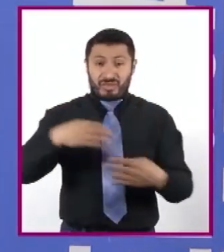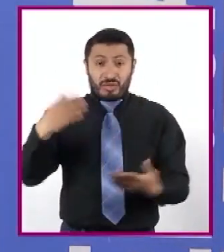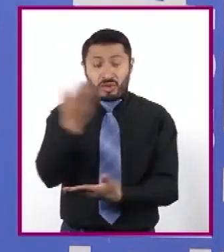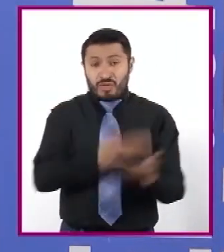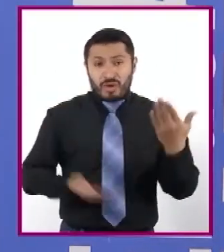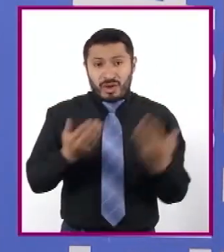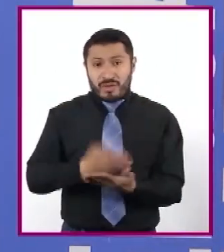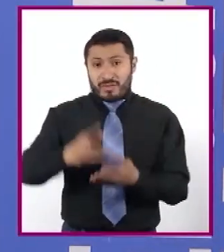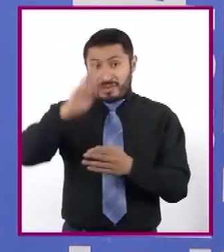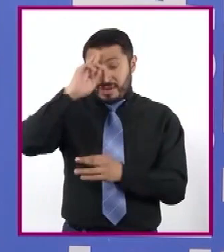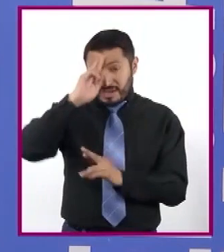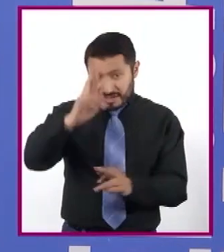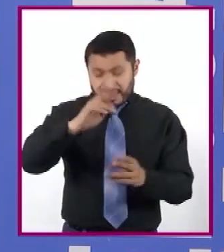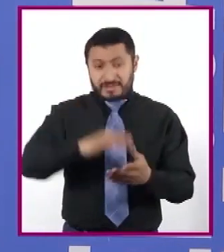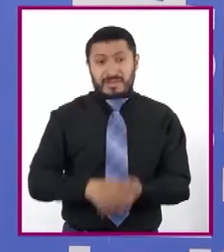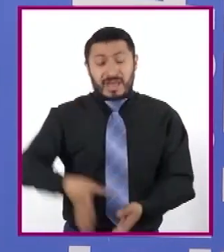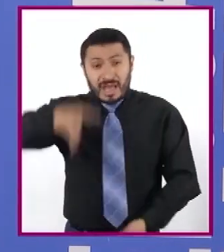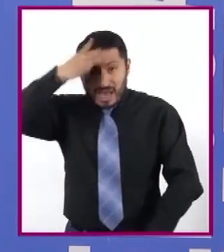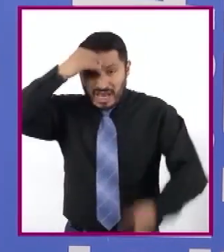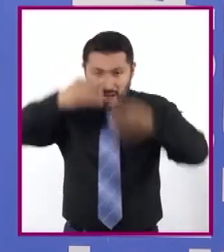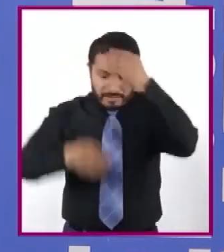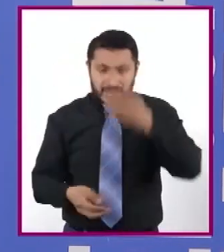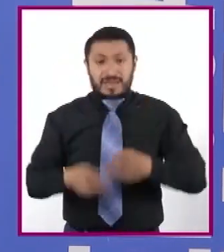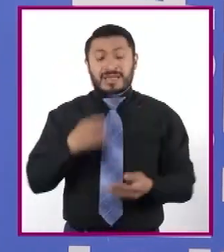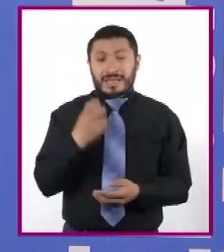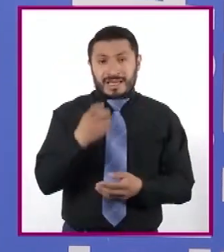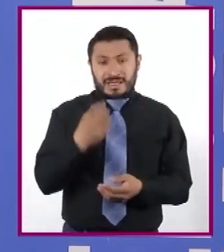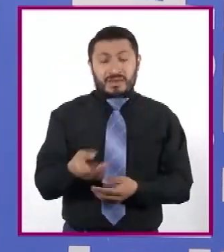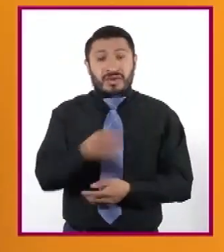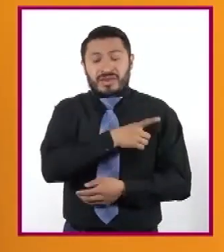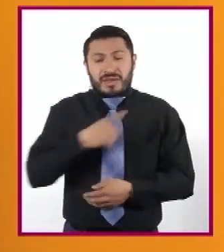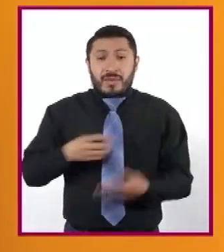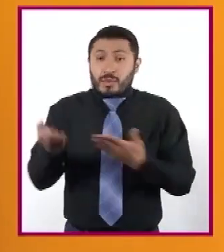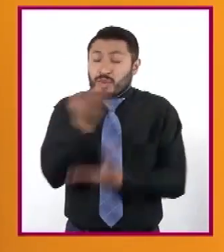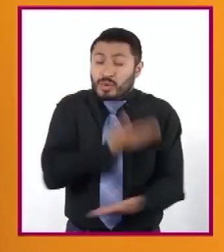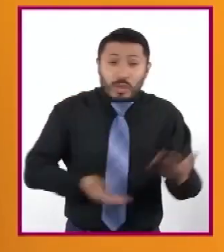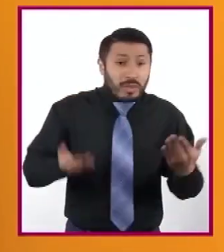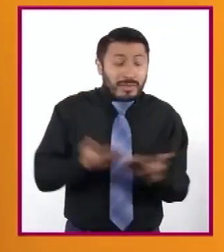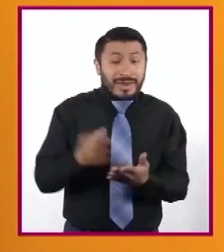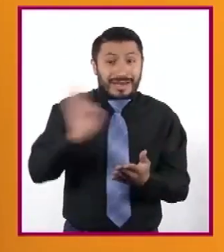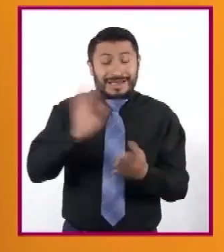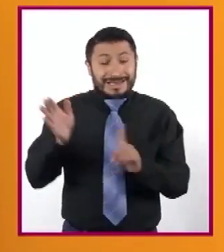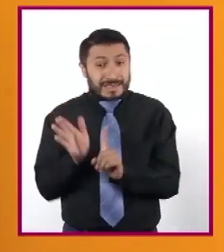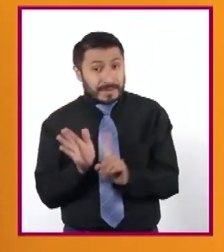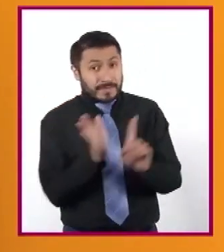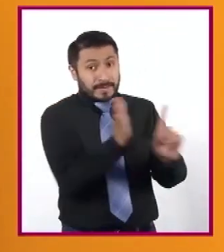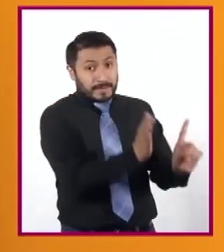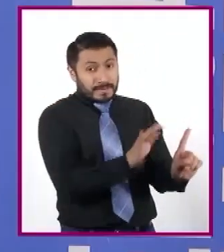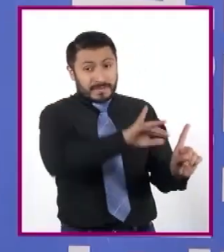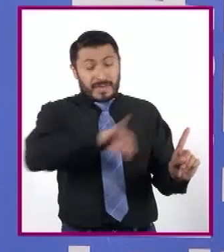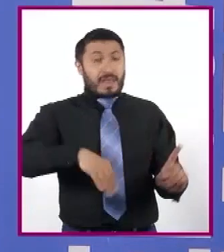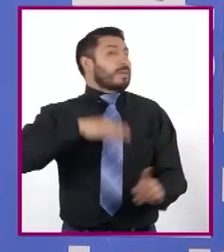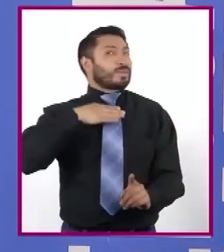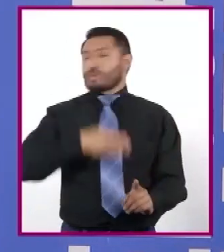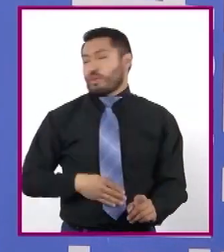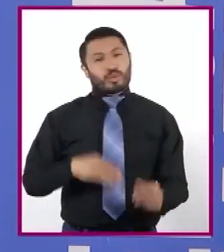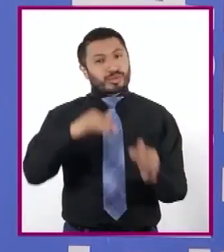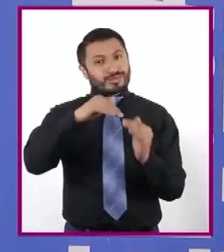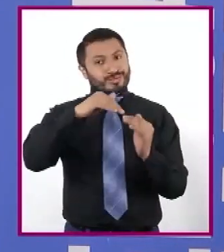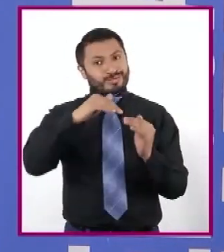psicosocial, cognitivo, físico, afectivo, se está cometiendo un acto de injusticia, de desigualdad y